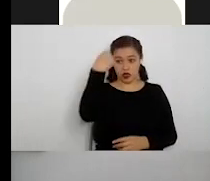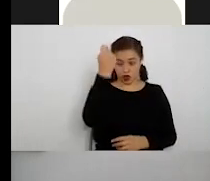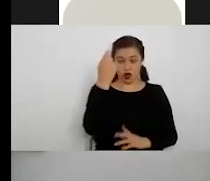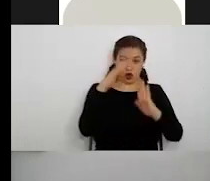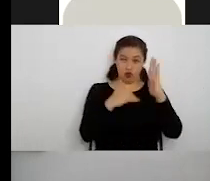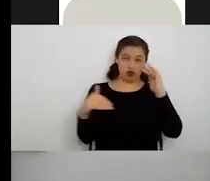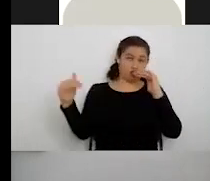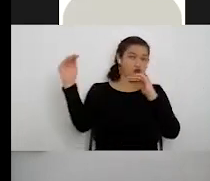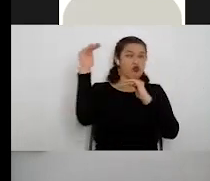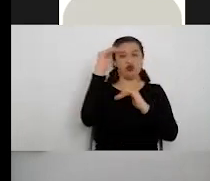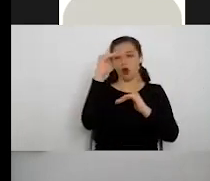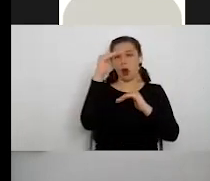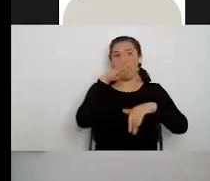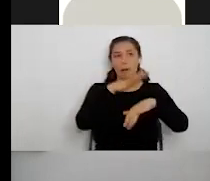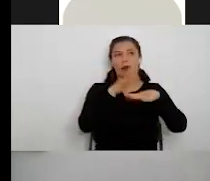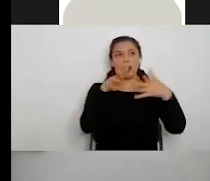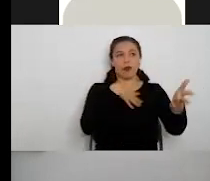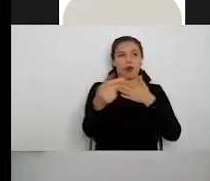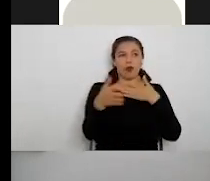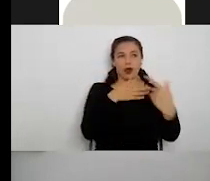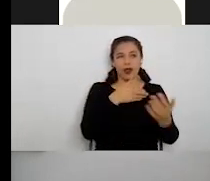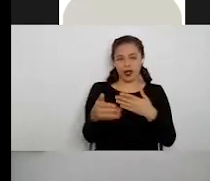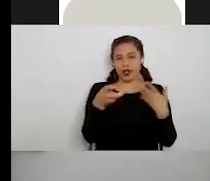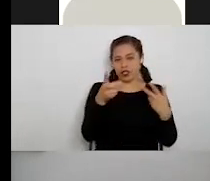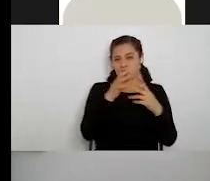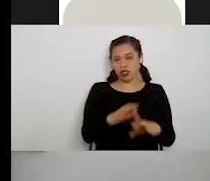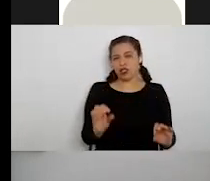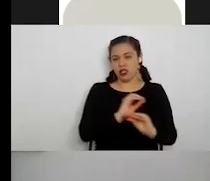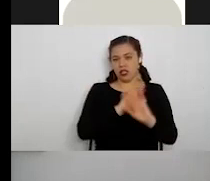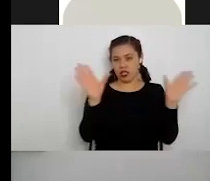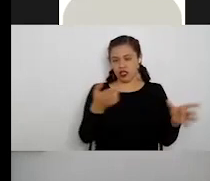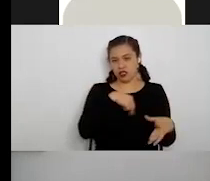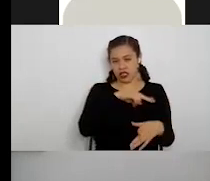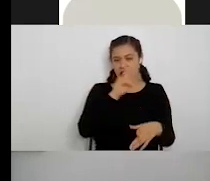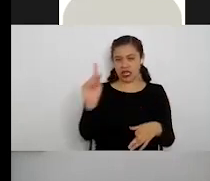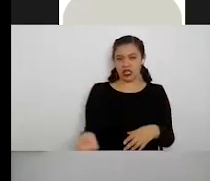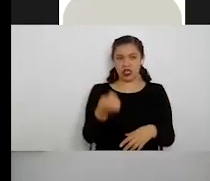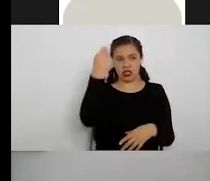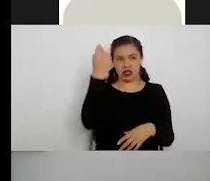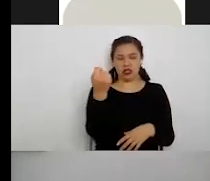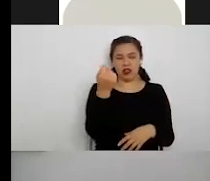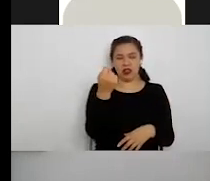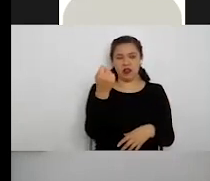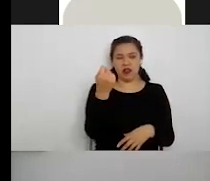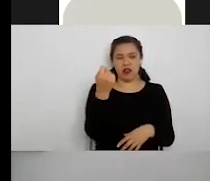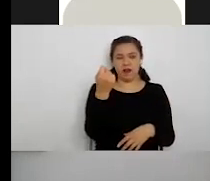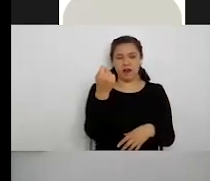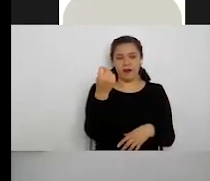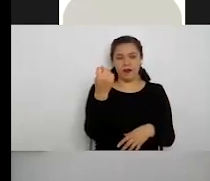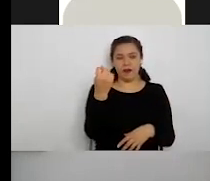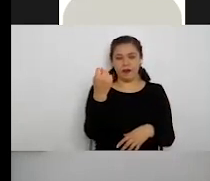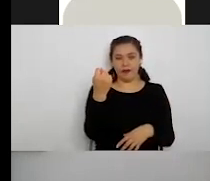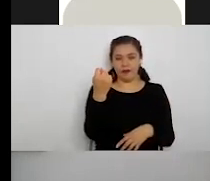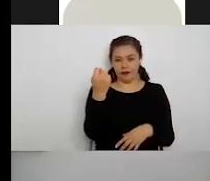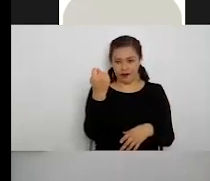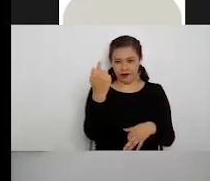principales renovadores de la tecnología, y eso lo vemos claramente, las principales compañías tecnológicas que cambian la